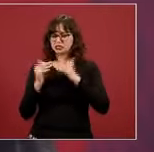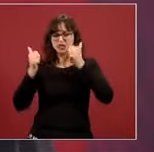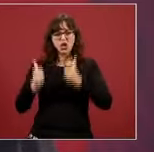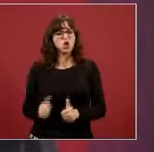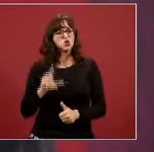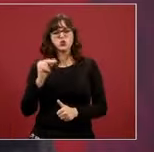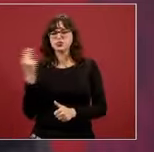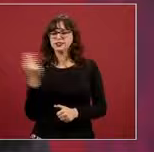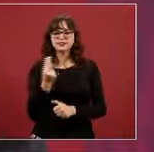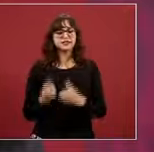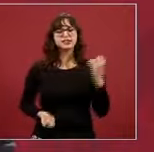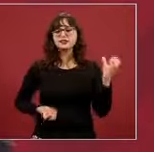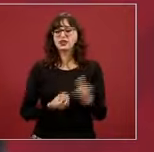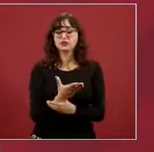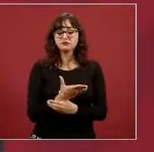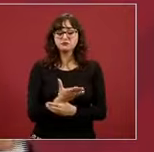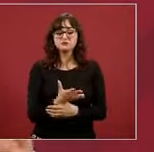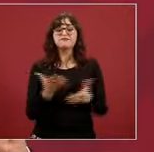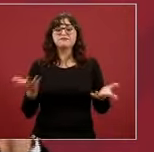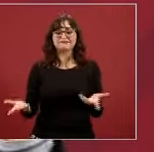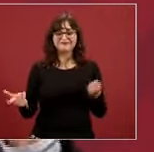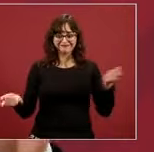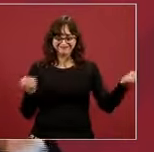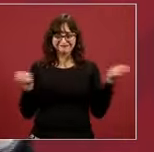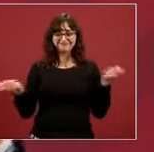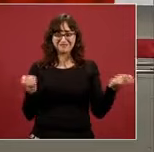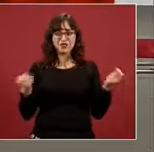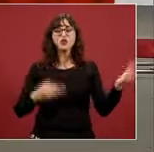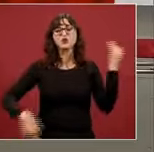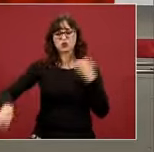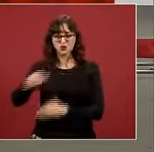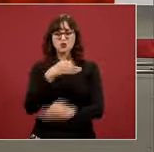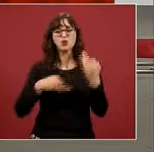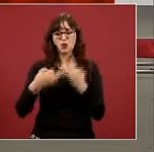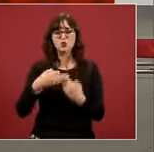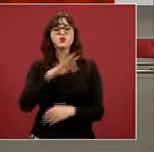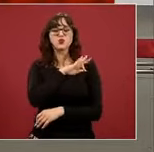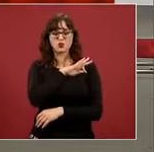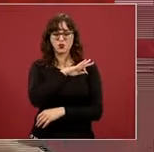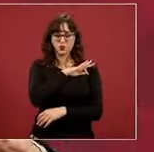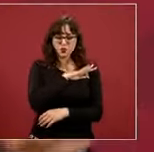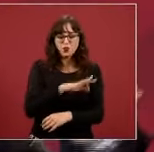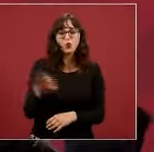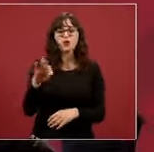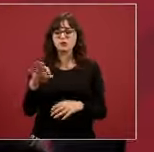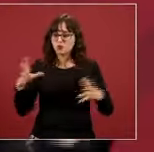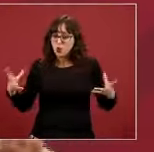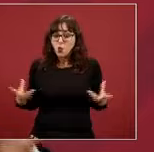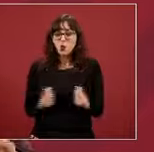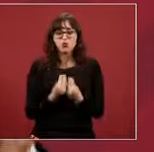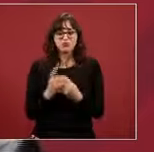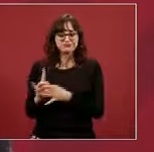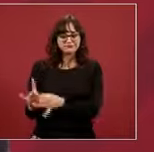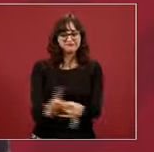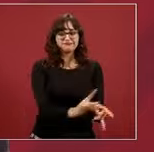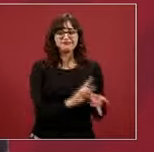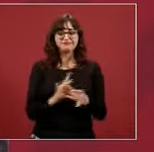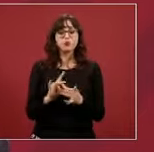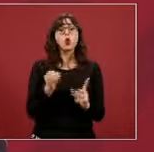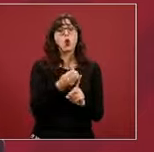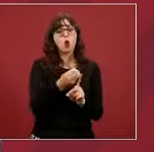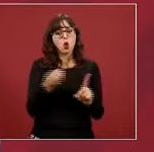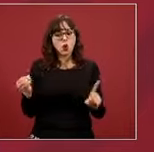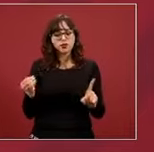salir y si lo logramos, todas y todos vamos a manejar esta epidemia como pueblo de una manera más